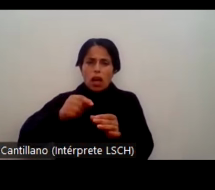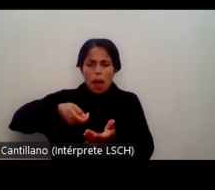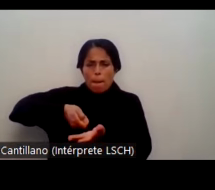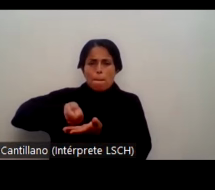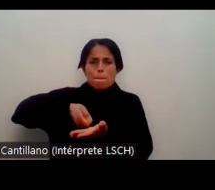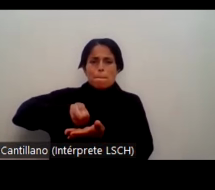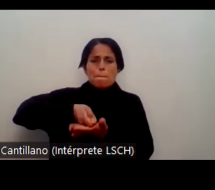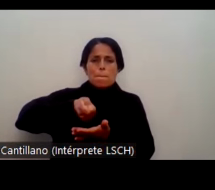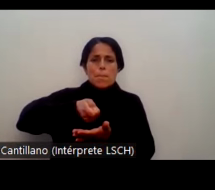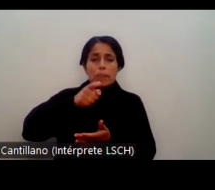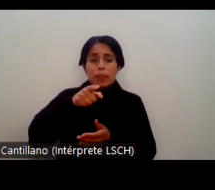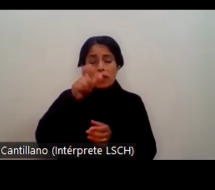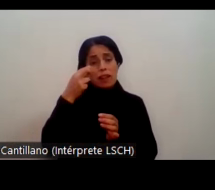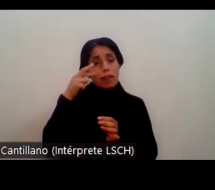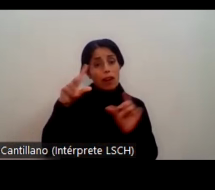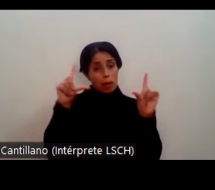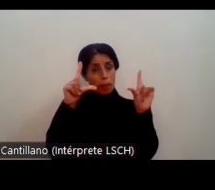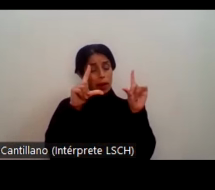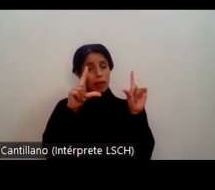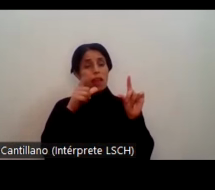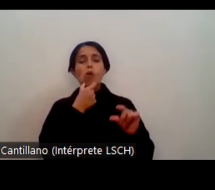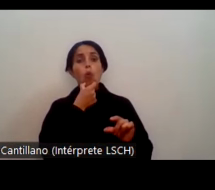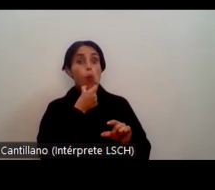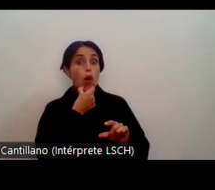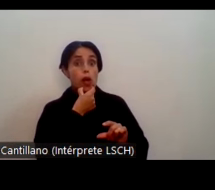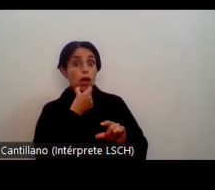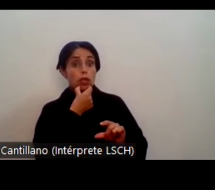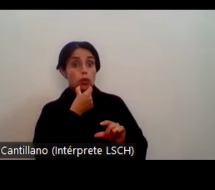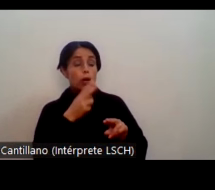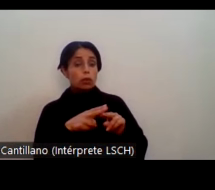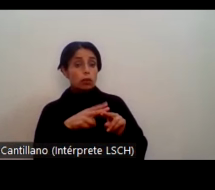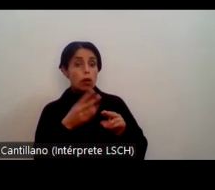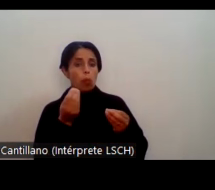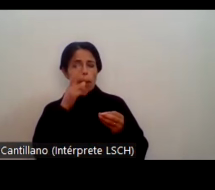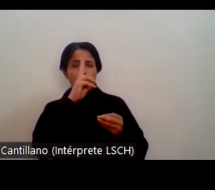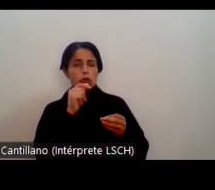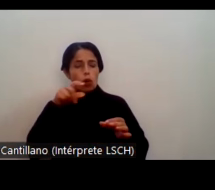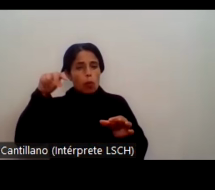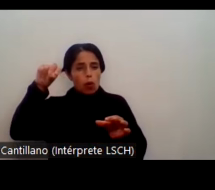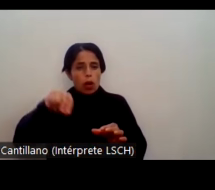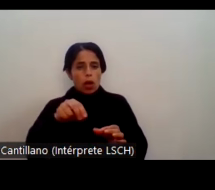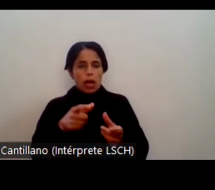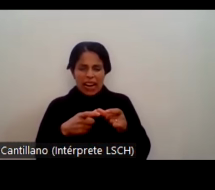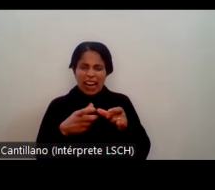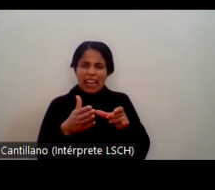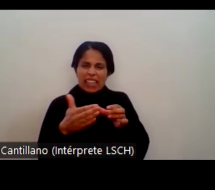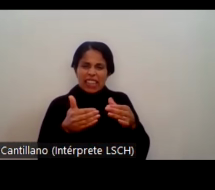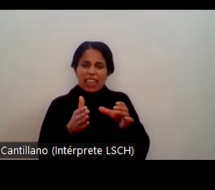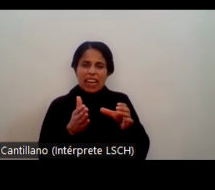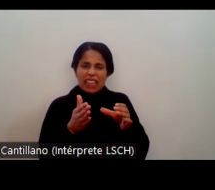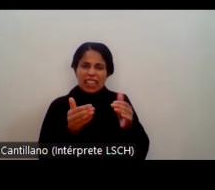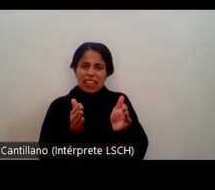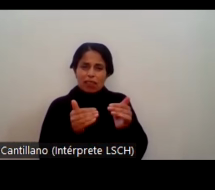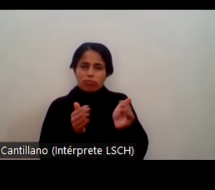espátula, que sería esta de hueso, es una espátula que funciona también como cucharita, cajitas para contener los polvos,